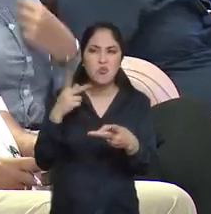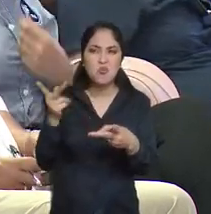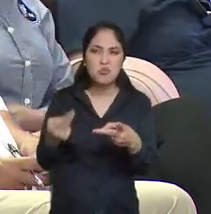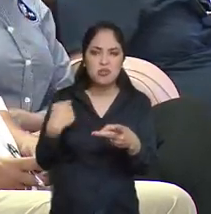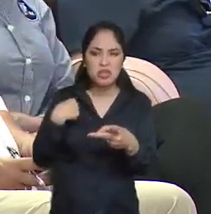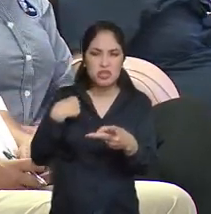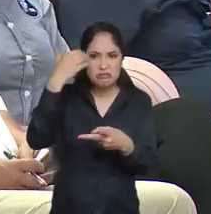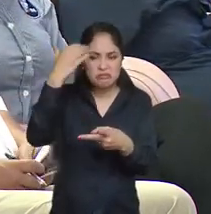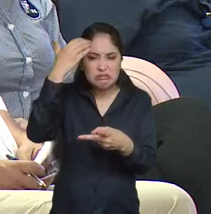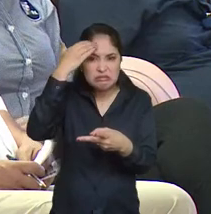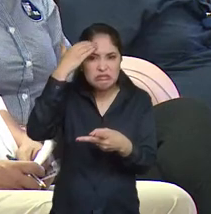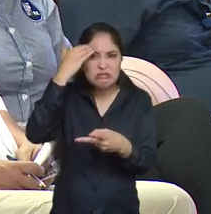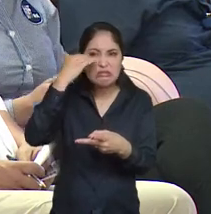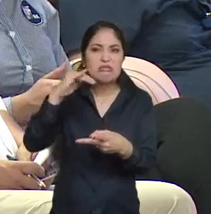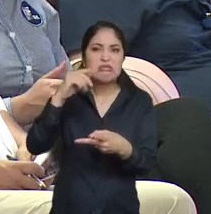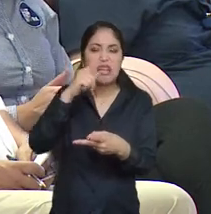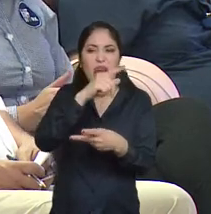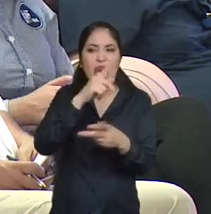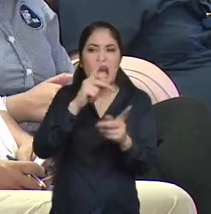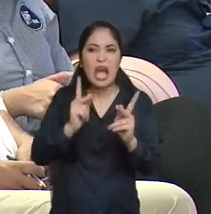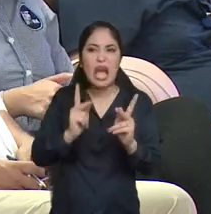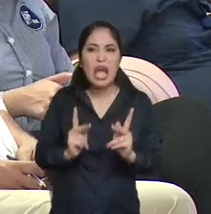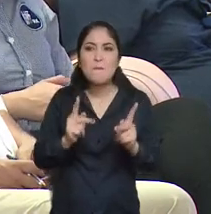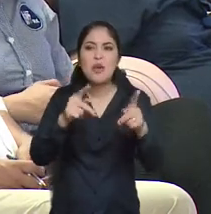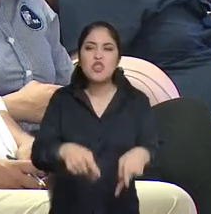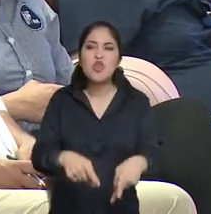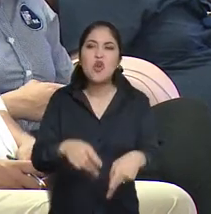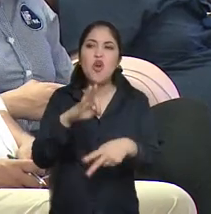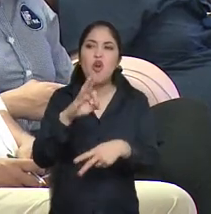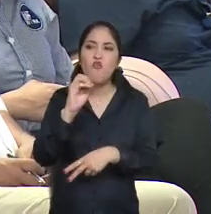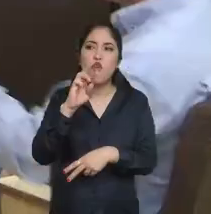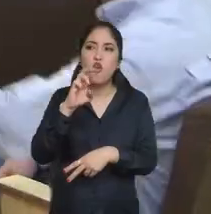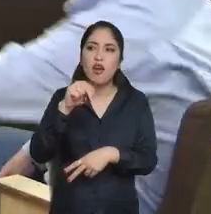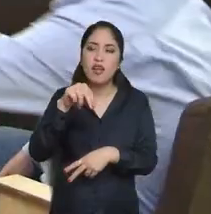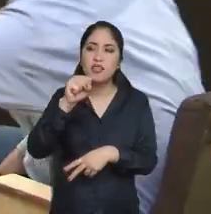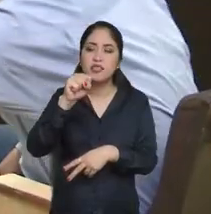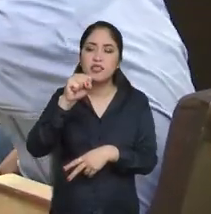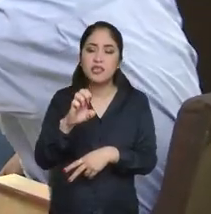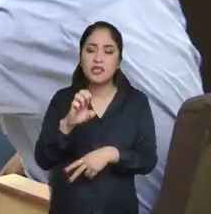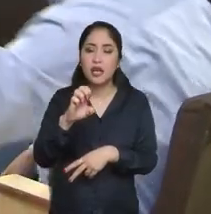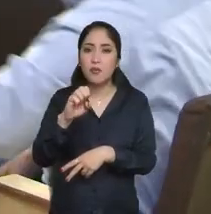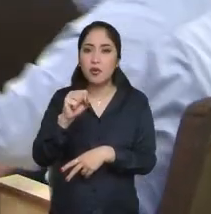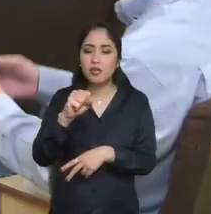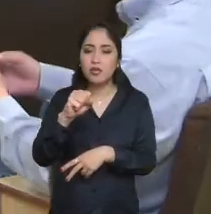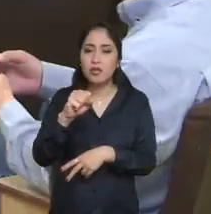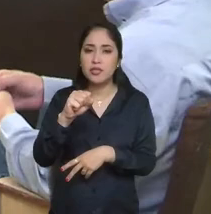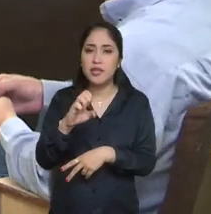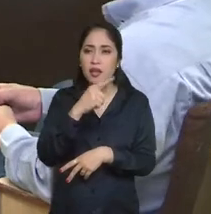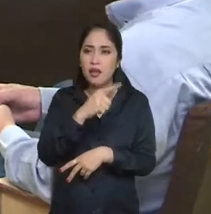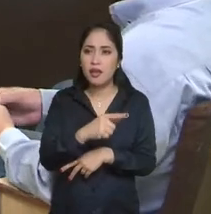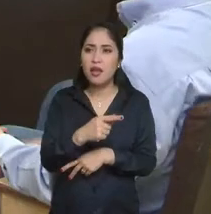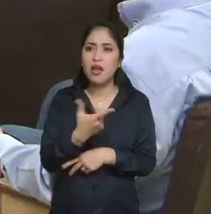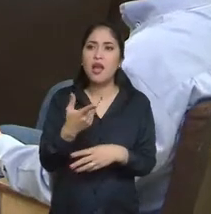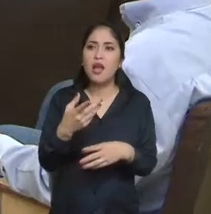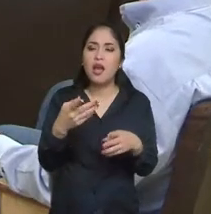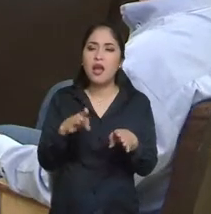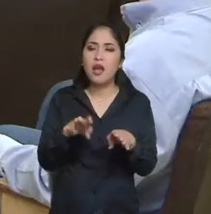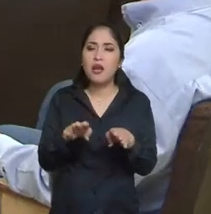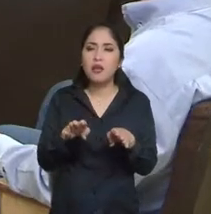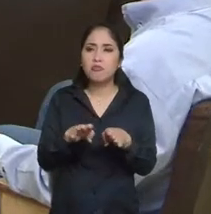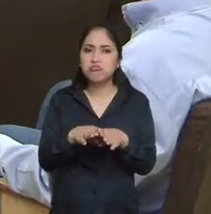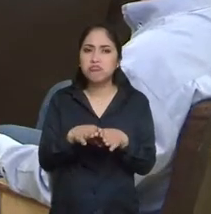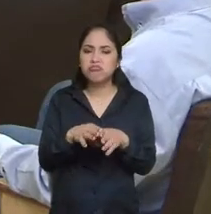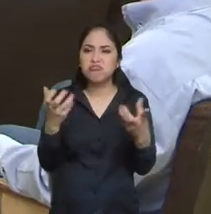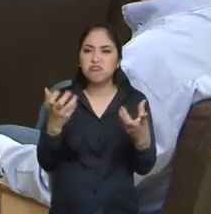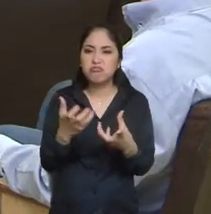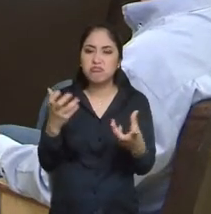sobre el panteón forense que se está construyendo en Aguaruto. Gracias. Mire, Rubén, si hay, y sí, vamos a investigar. Ya le dije, me van a